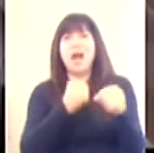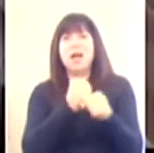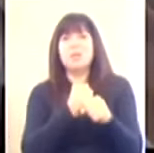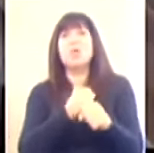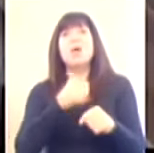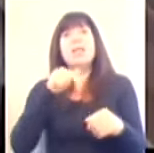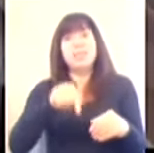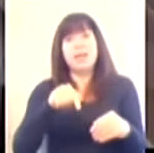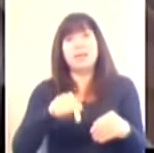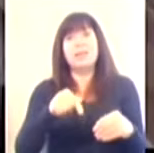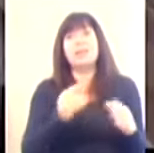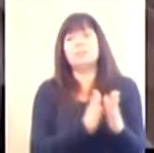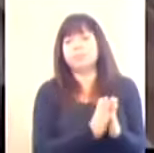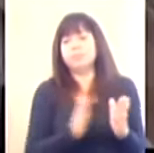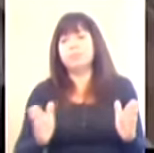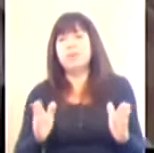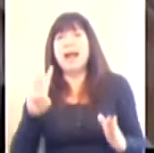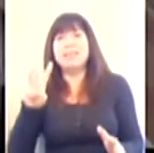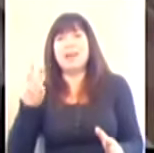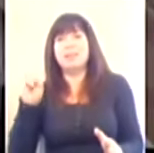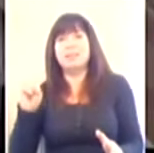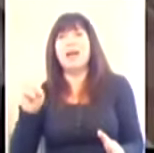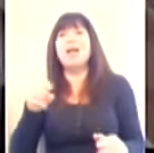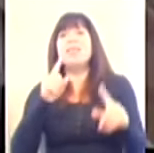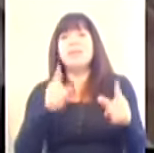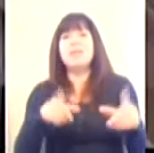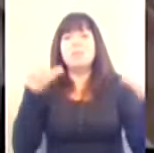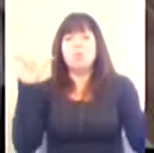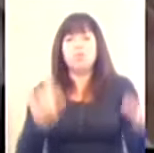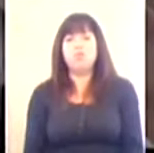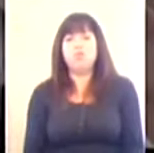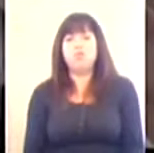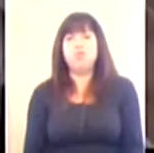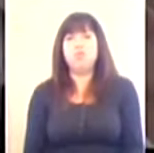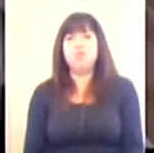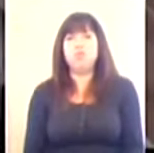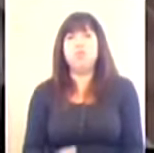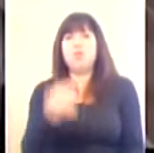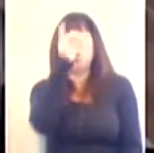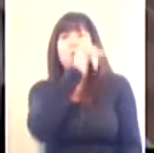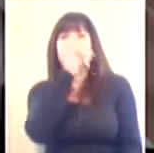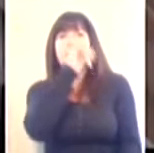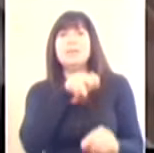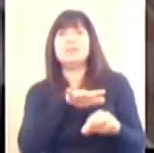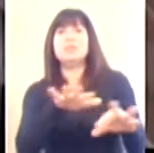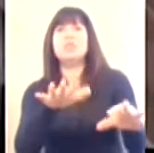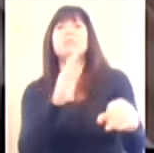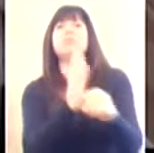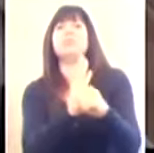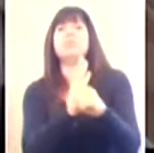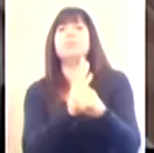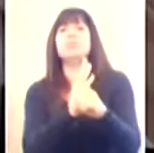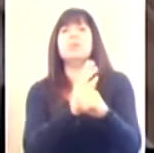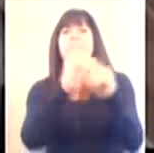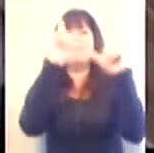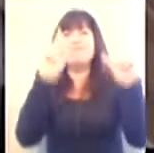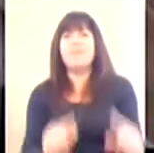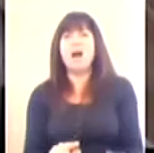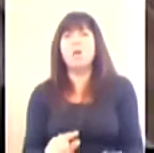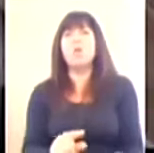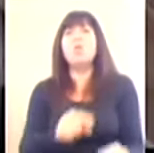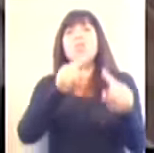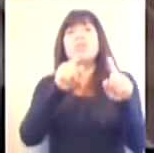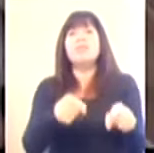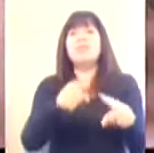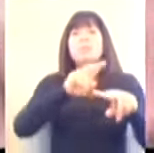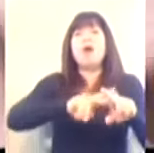al 2030, tenemos que reducir las emisiones en el 50%. Es decir, tenemos que